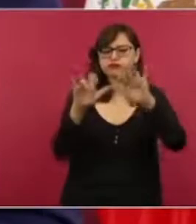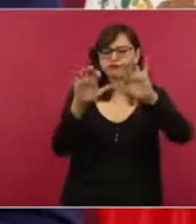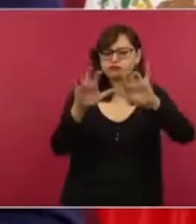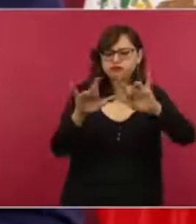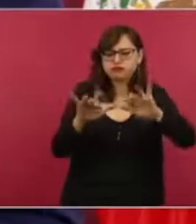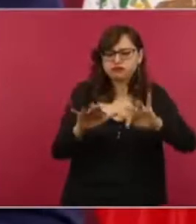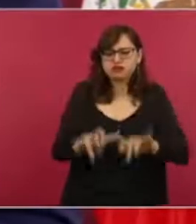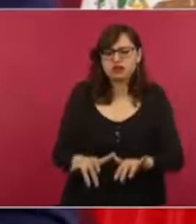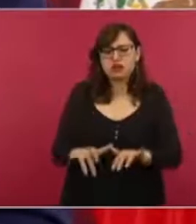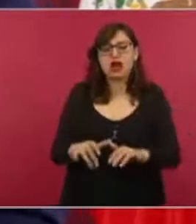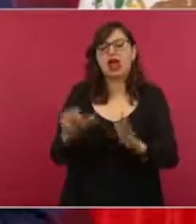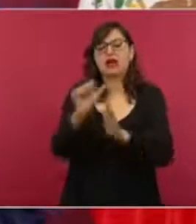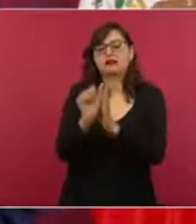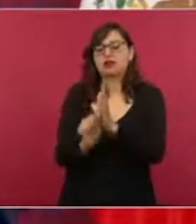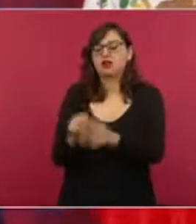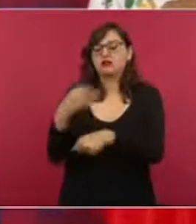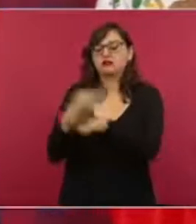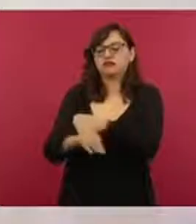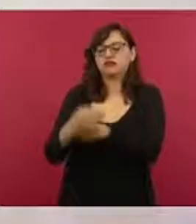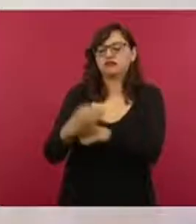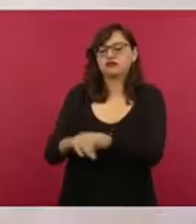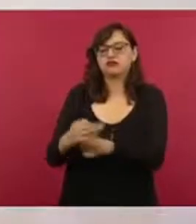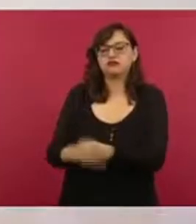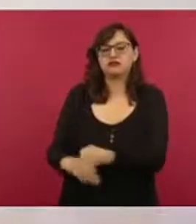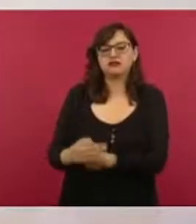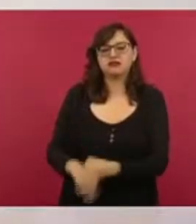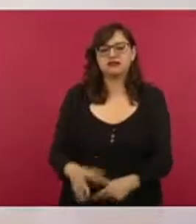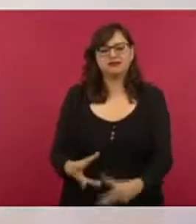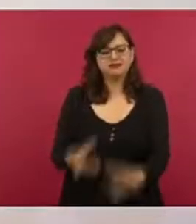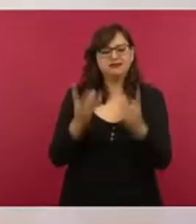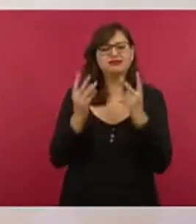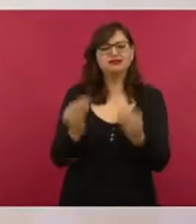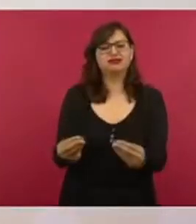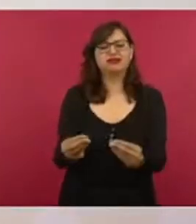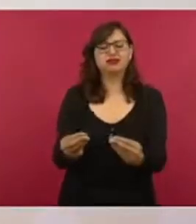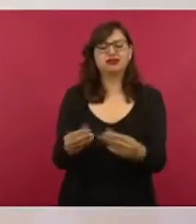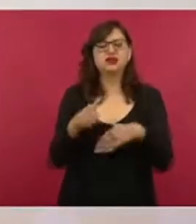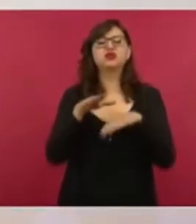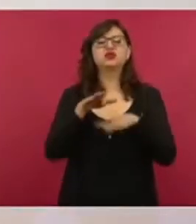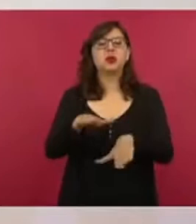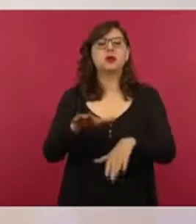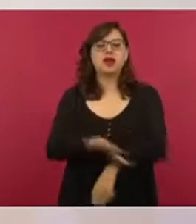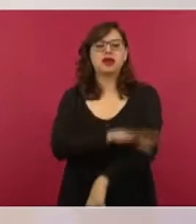con la industria eléctrica y con el petróleo.